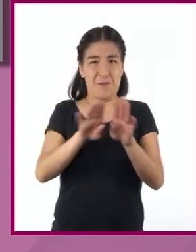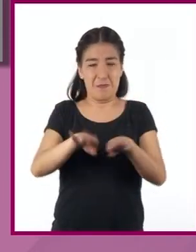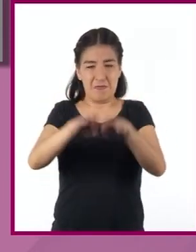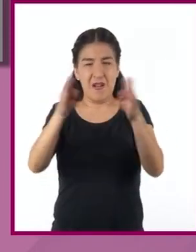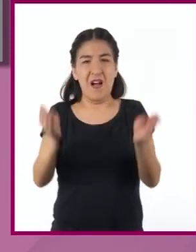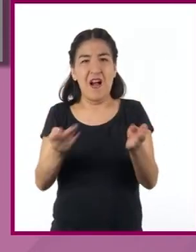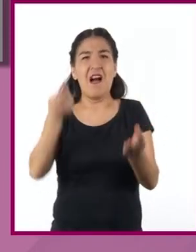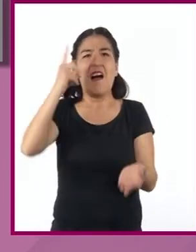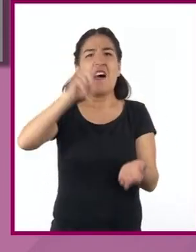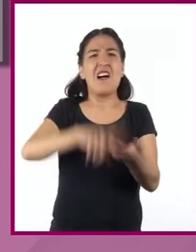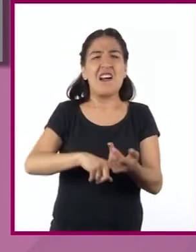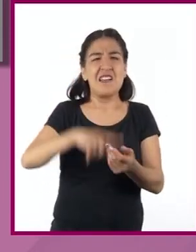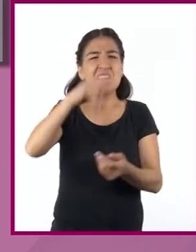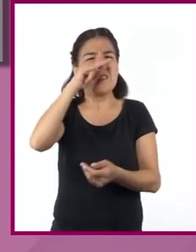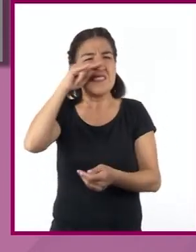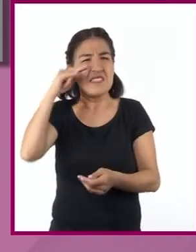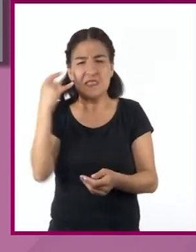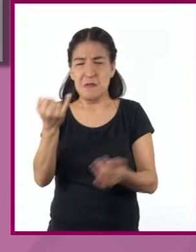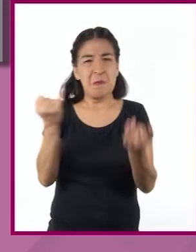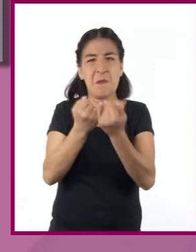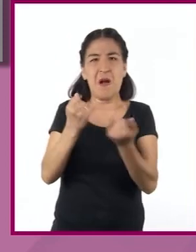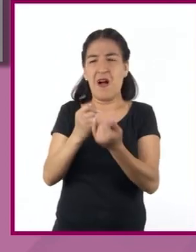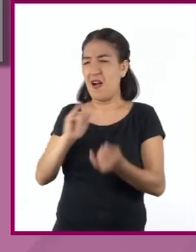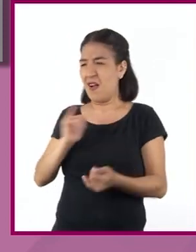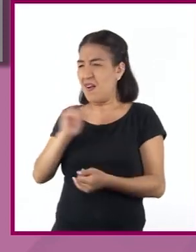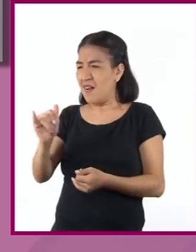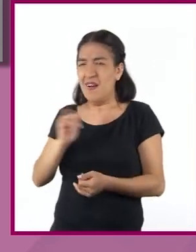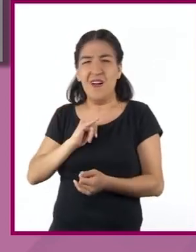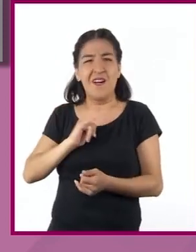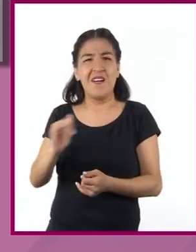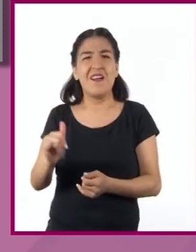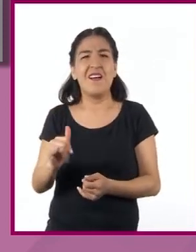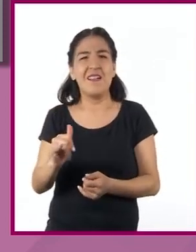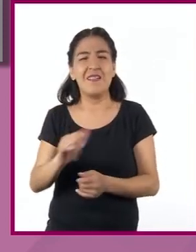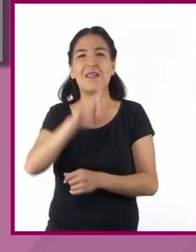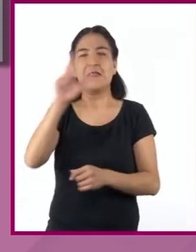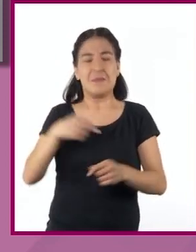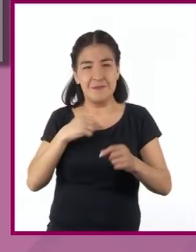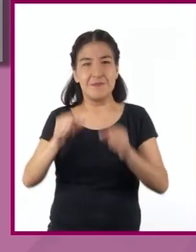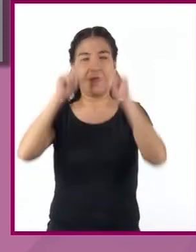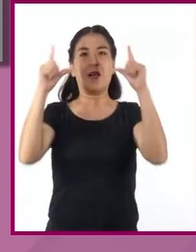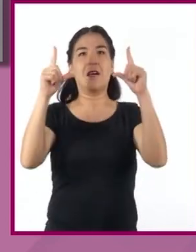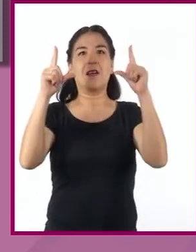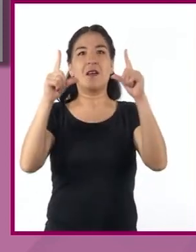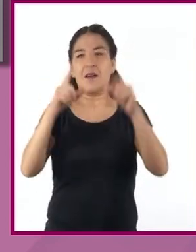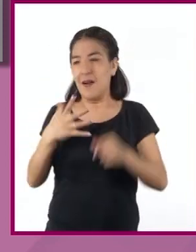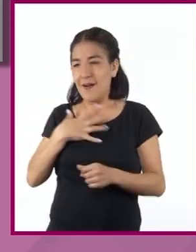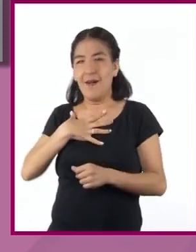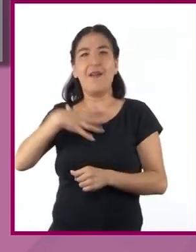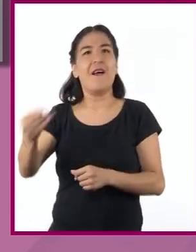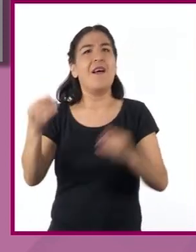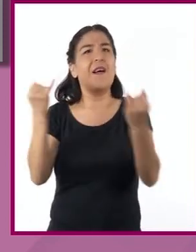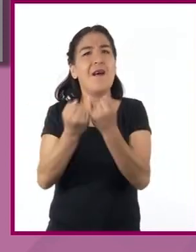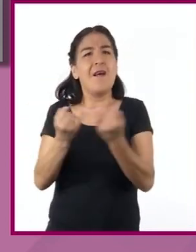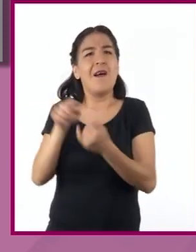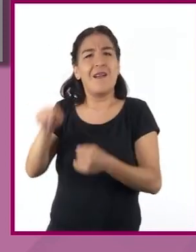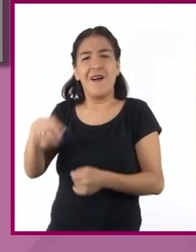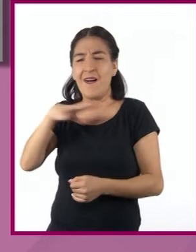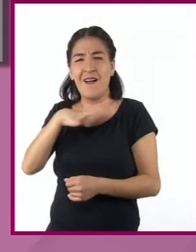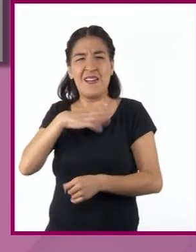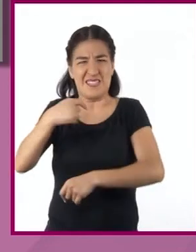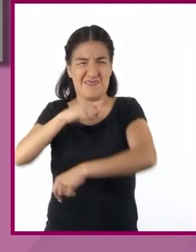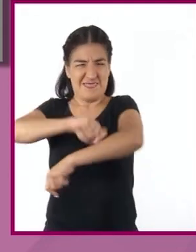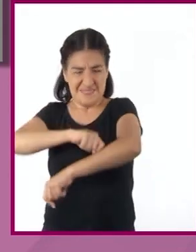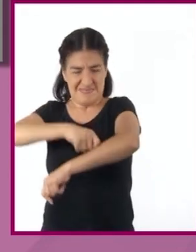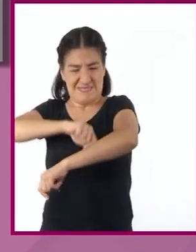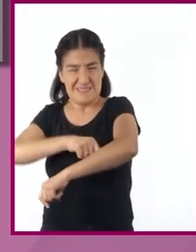una bacteria igualita a mí. Y cuando desperté, el clon estaba ahí. Traté de